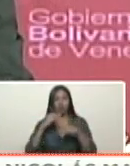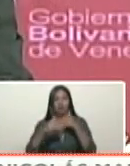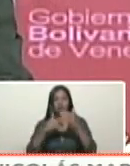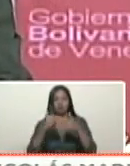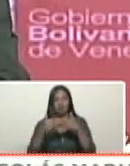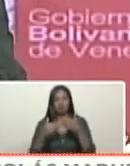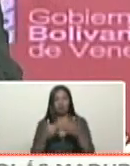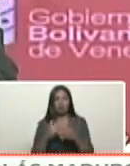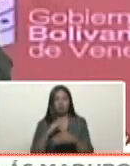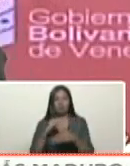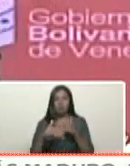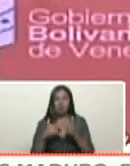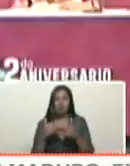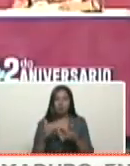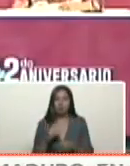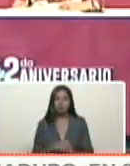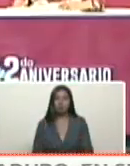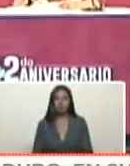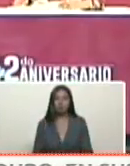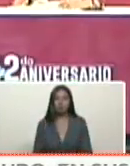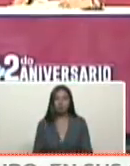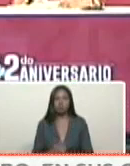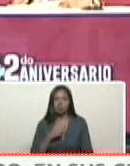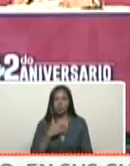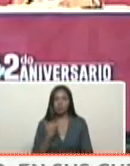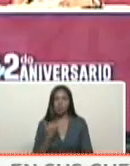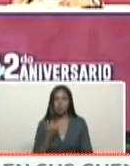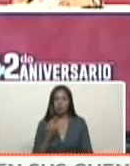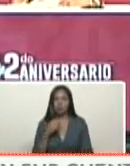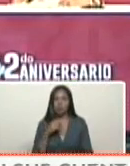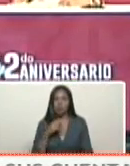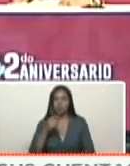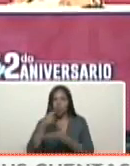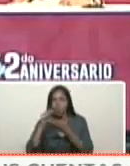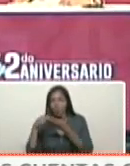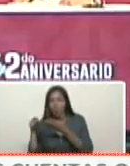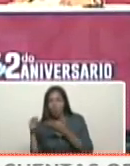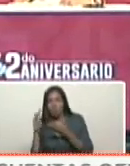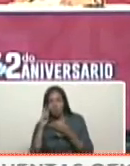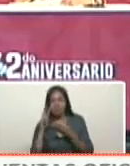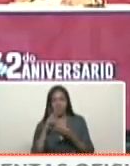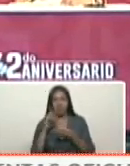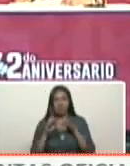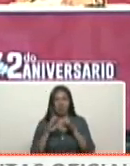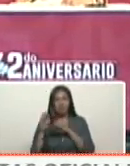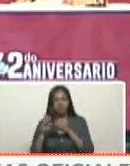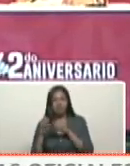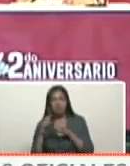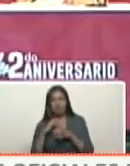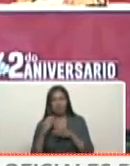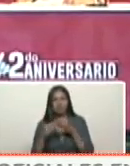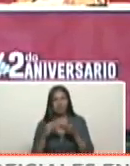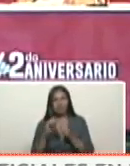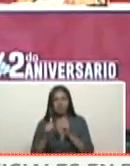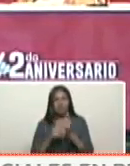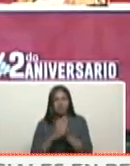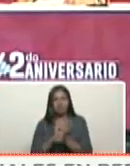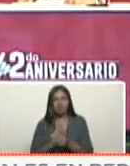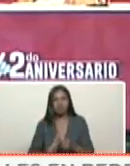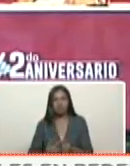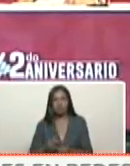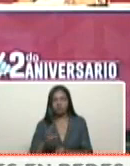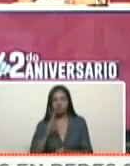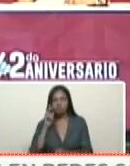haciendo. Yo quiero que con el censo que vamos a hacer, además vayamos, señora vicepresidenta, usted